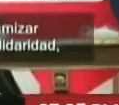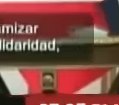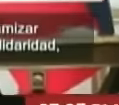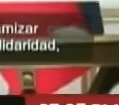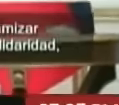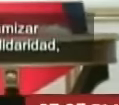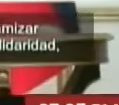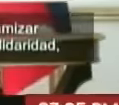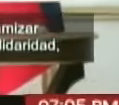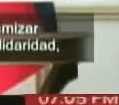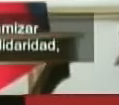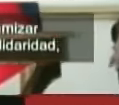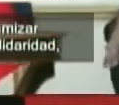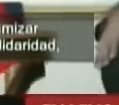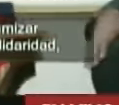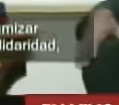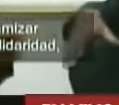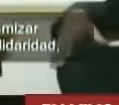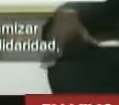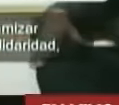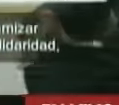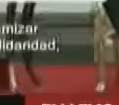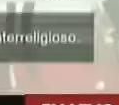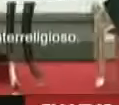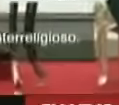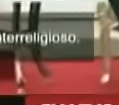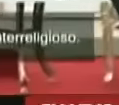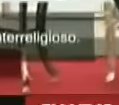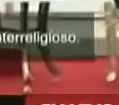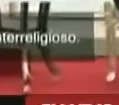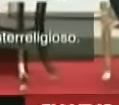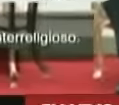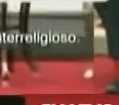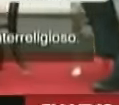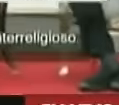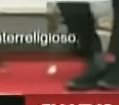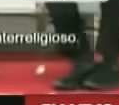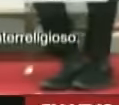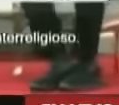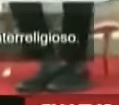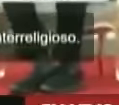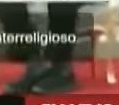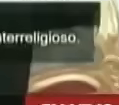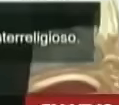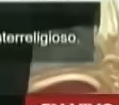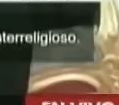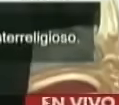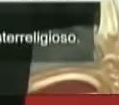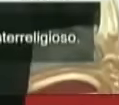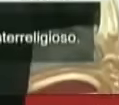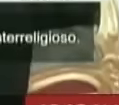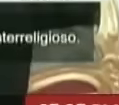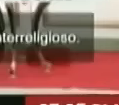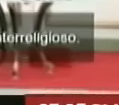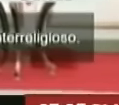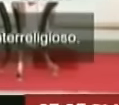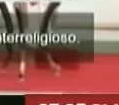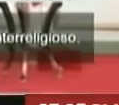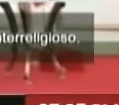Caracas, basadas en el respeto y la solidaridad, afianzando lazos de cooperación a través del